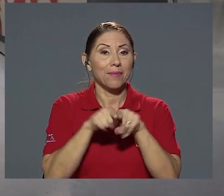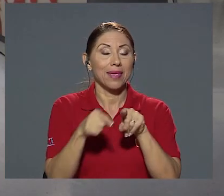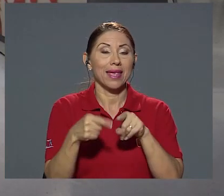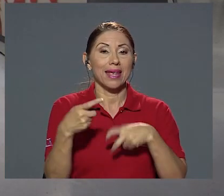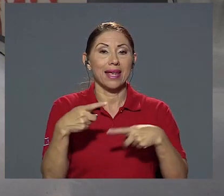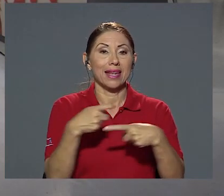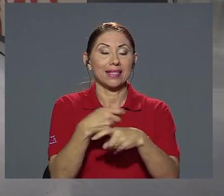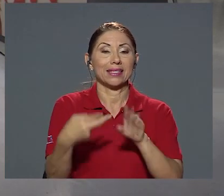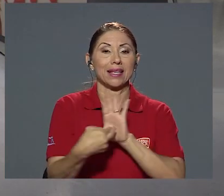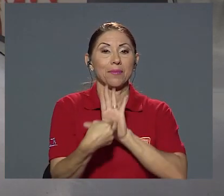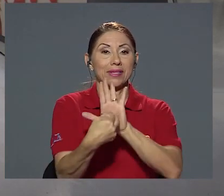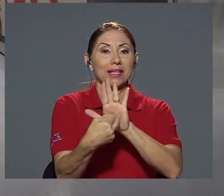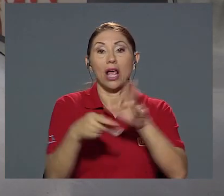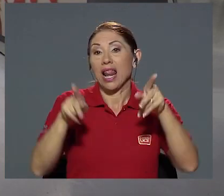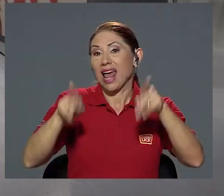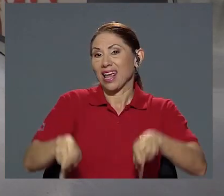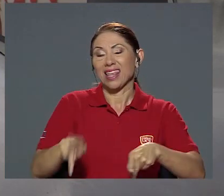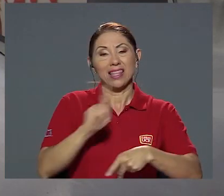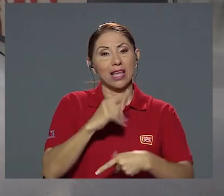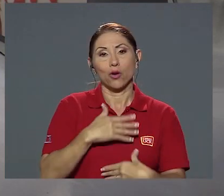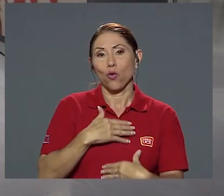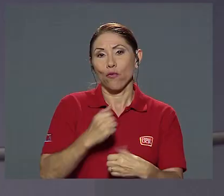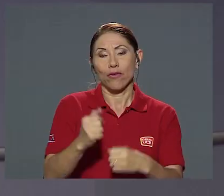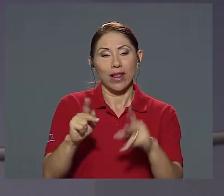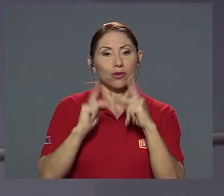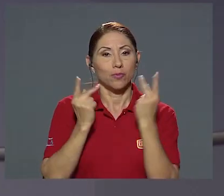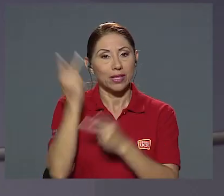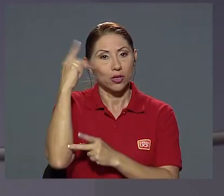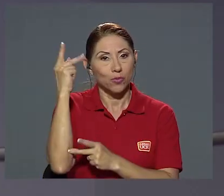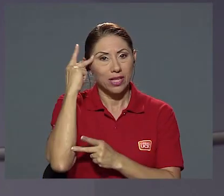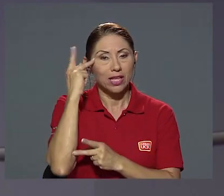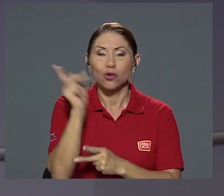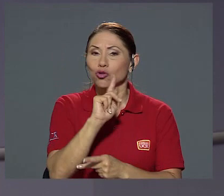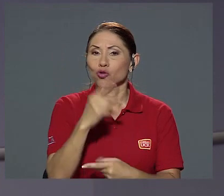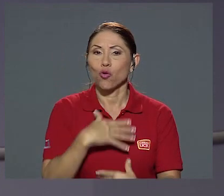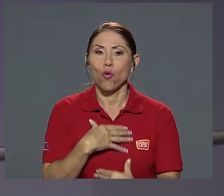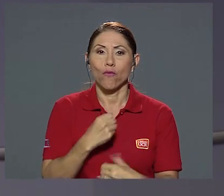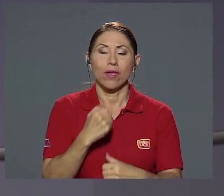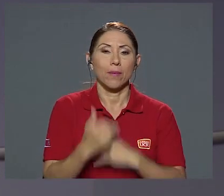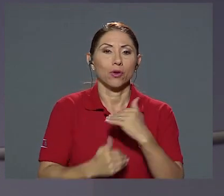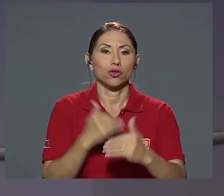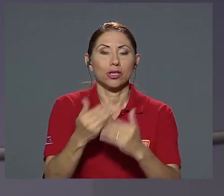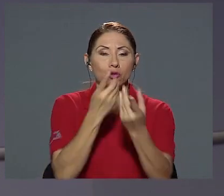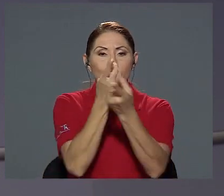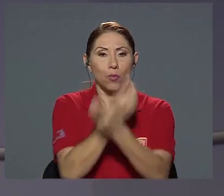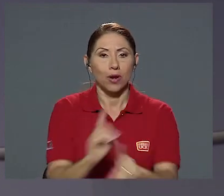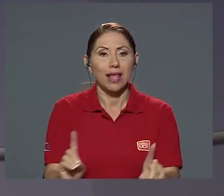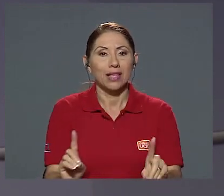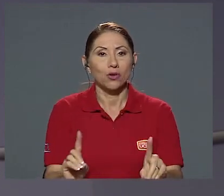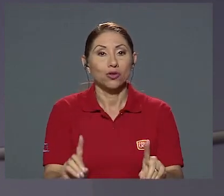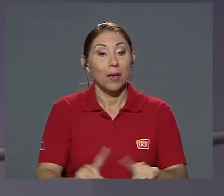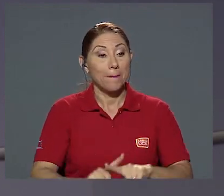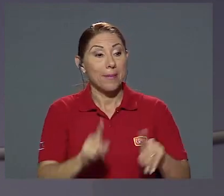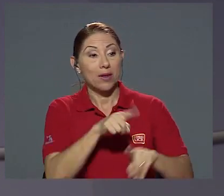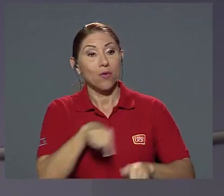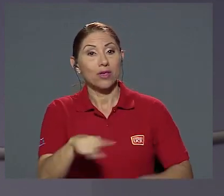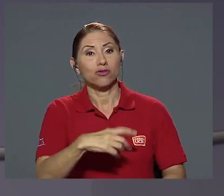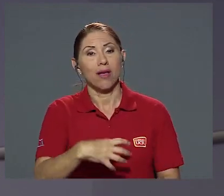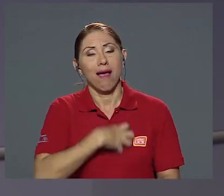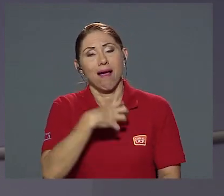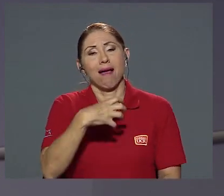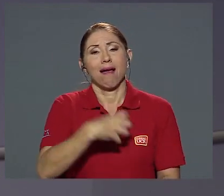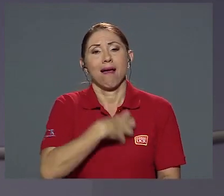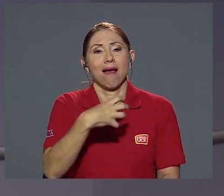representatividad. La gente ya no confía en los partidos políticos, no confía en los procesos democráticos, sin embargo reclama tener